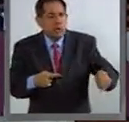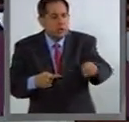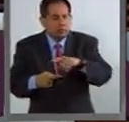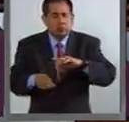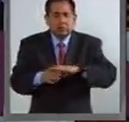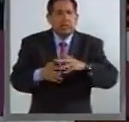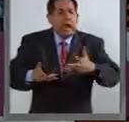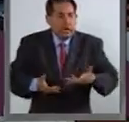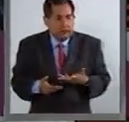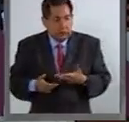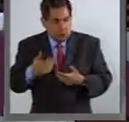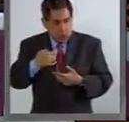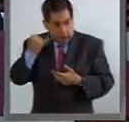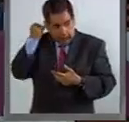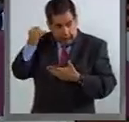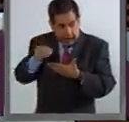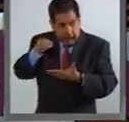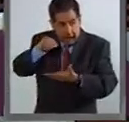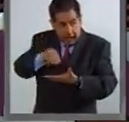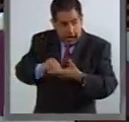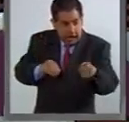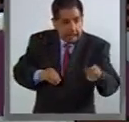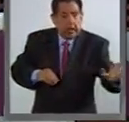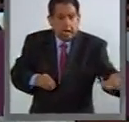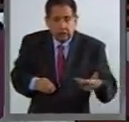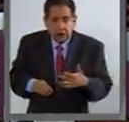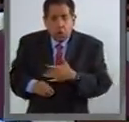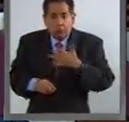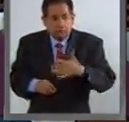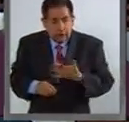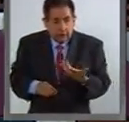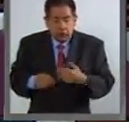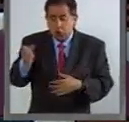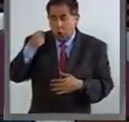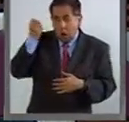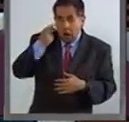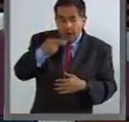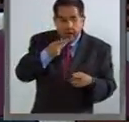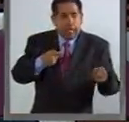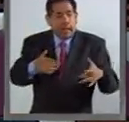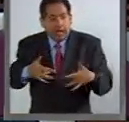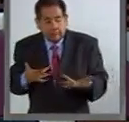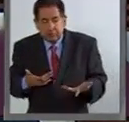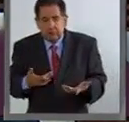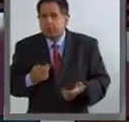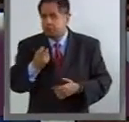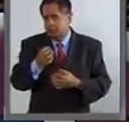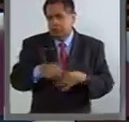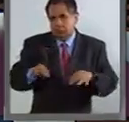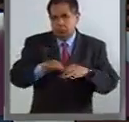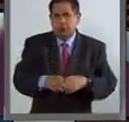está reaccionando a mis posturas, a mis decisiones, a mi discurso. El